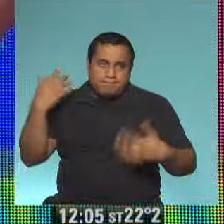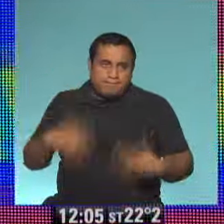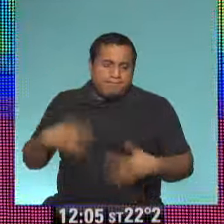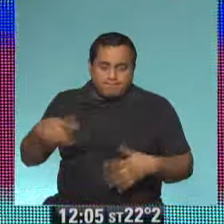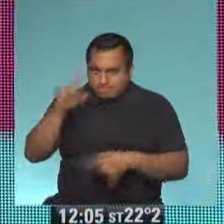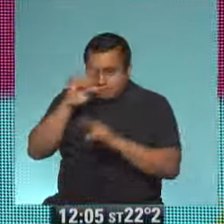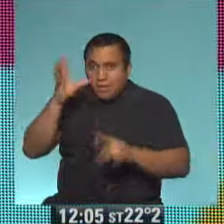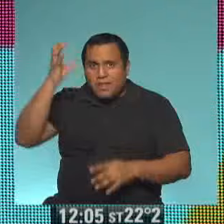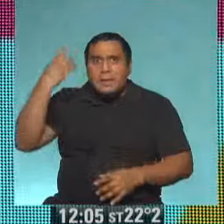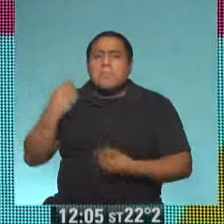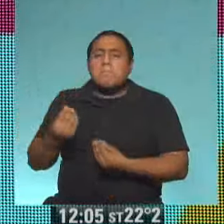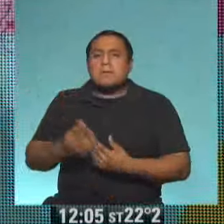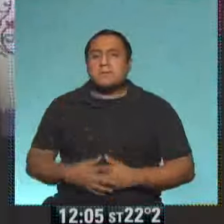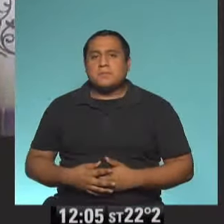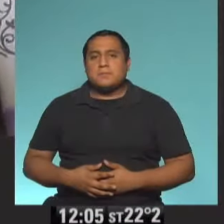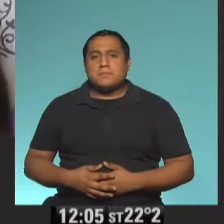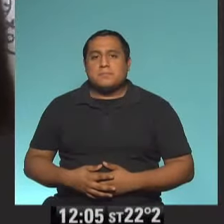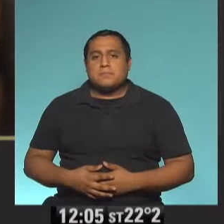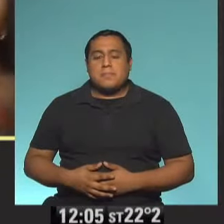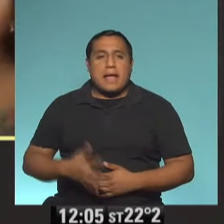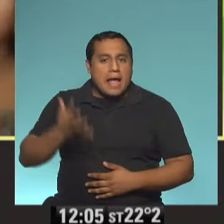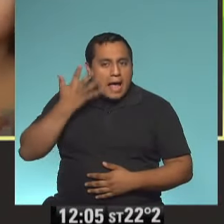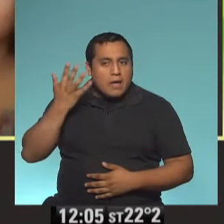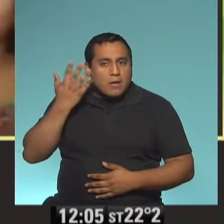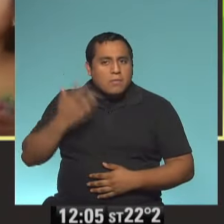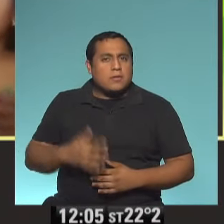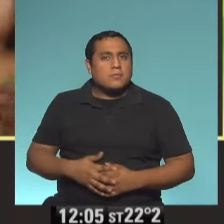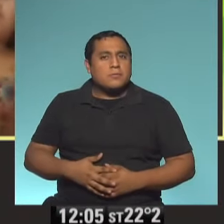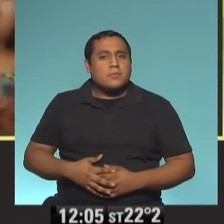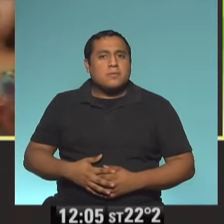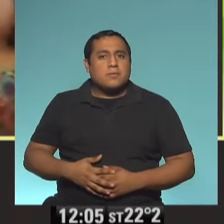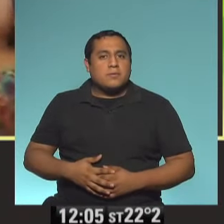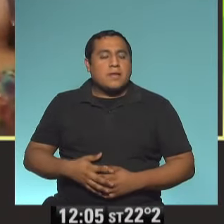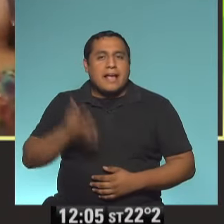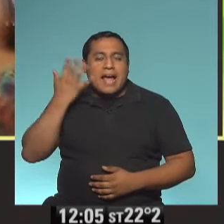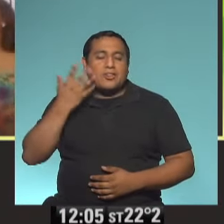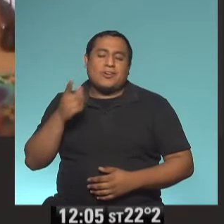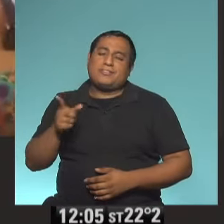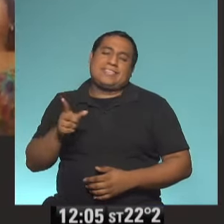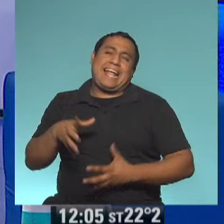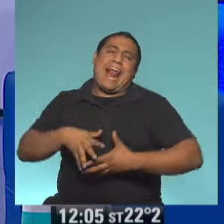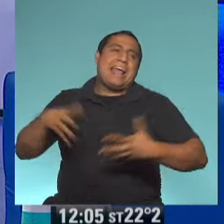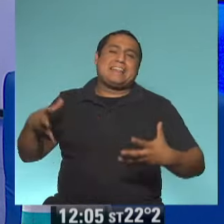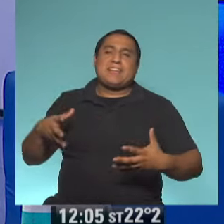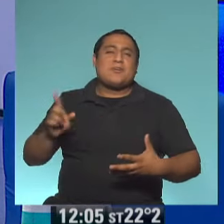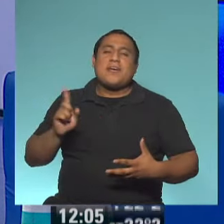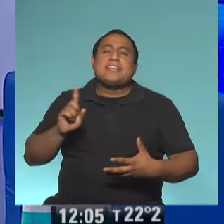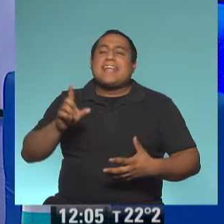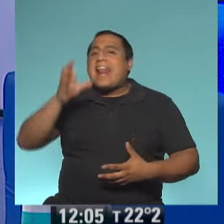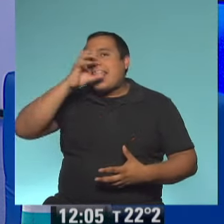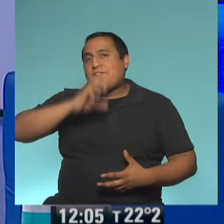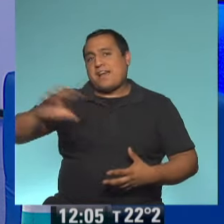ese gatito? ¿Era un gatito? Era un elefante. ¡Que era un elefante! Muy bien, mirá